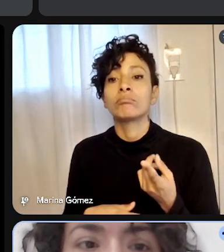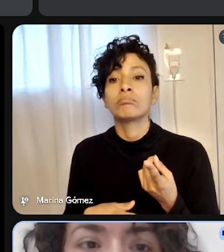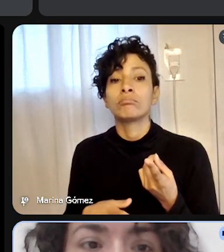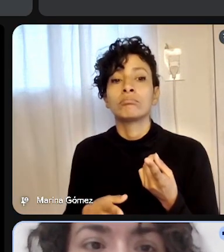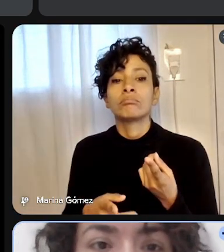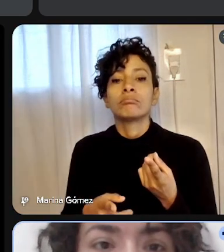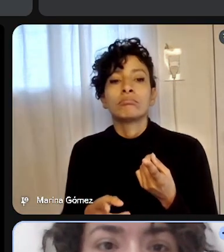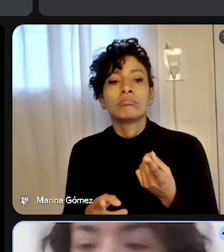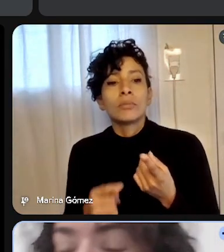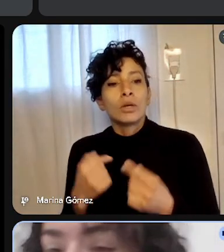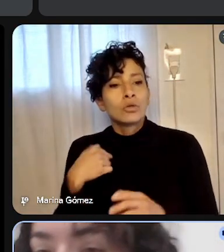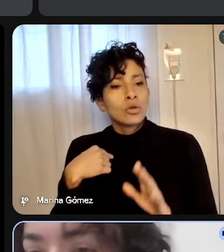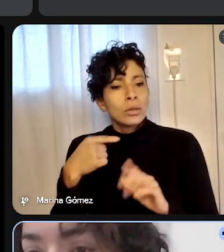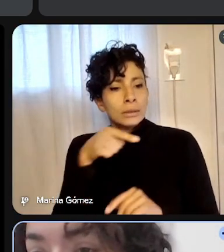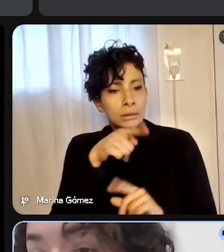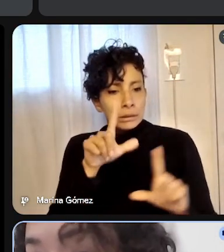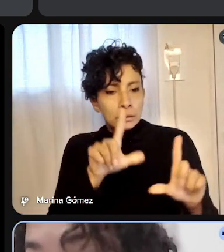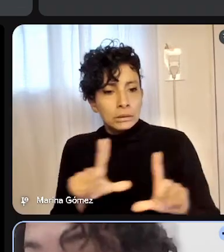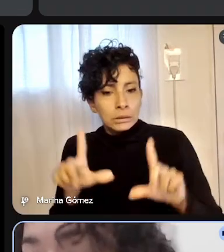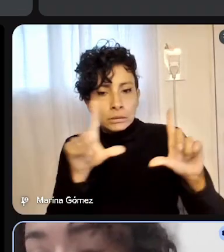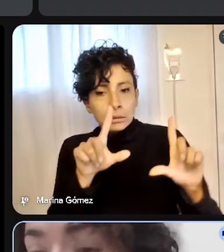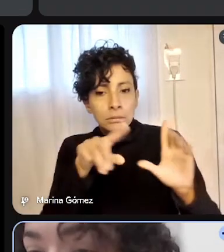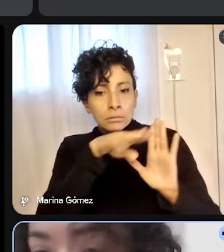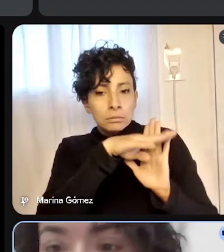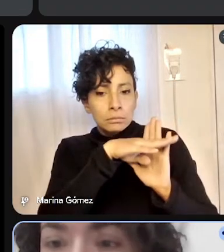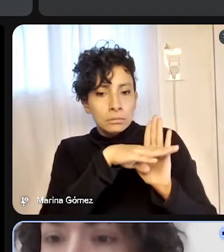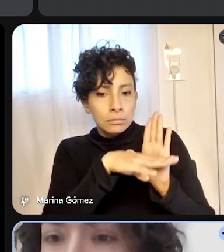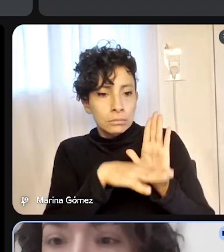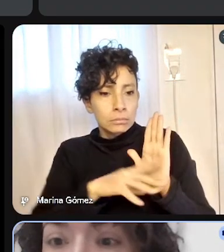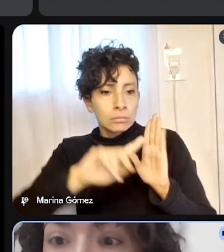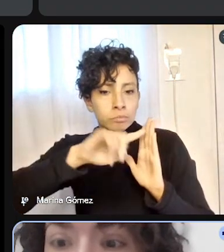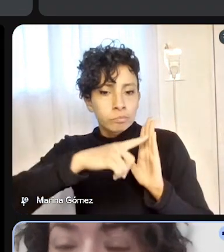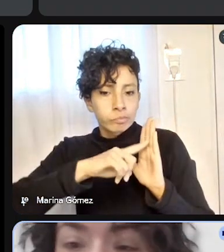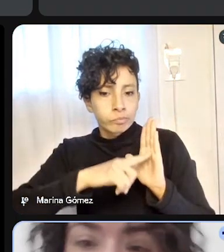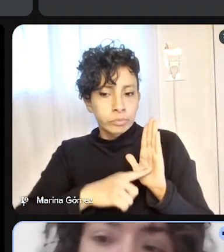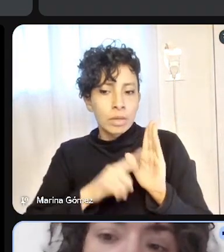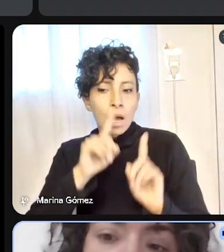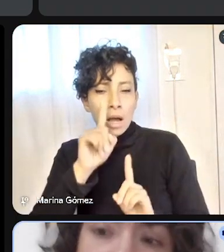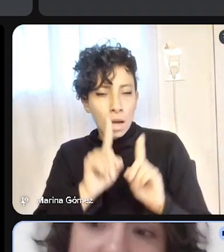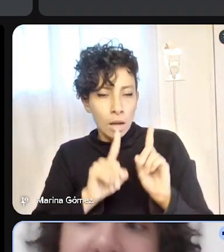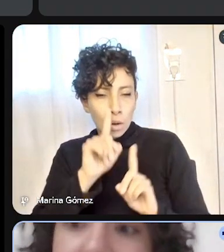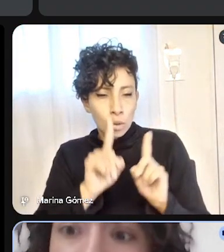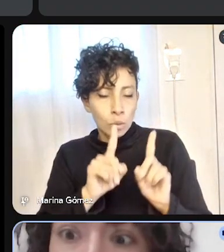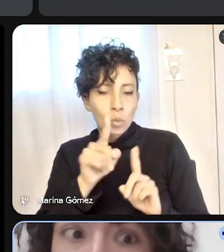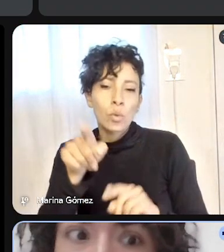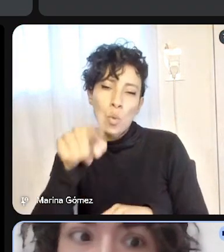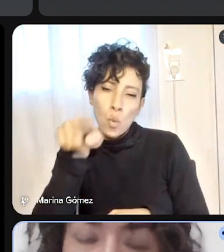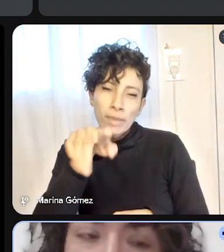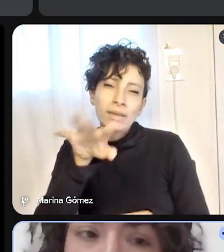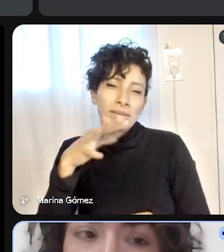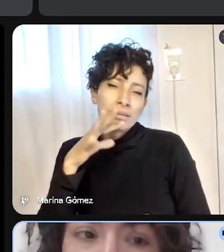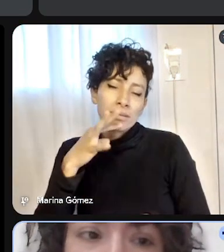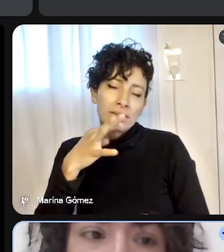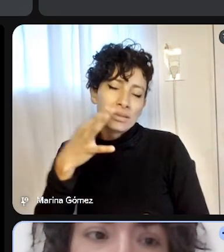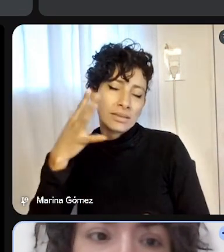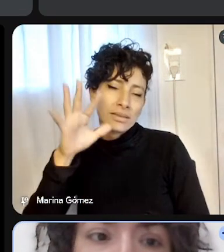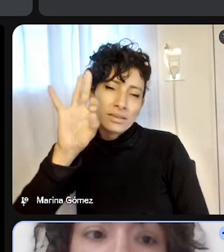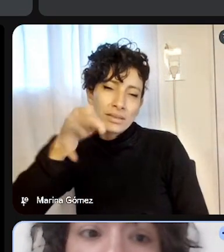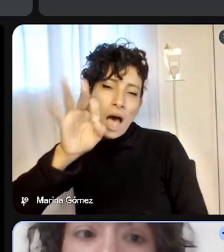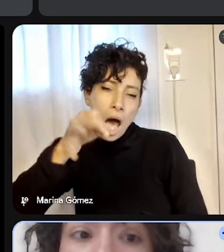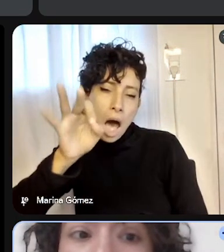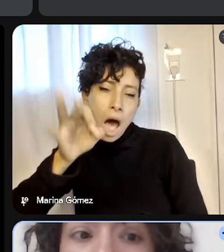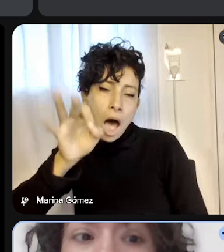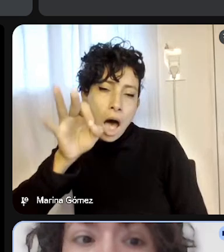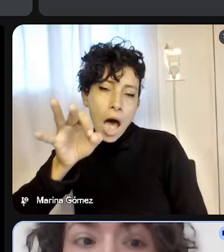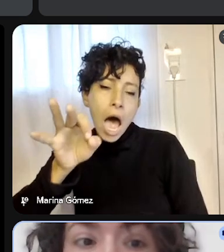algunas cuestiones que está bueno que las tengamos en cuenta, que seguramente ya lo saben, de convenciones en lengua de señas, ¿sí?